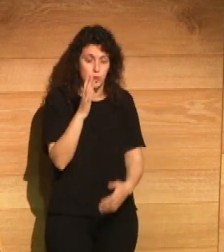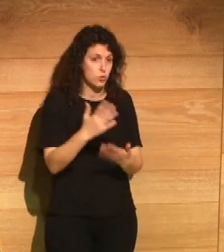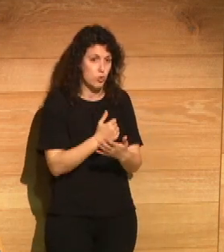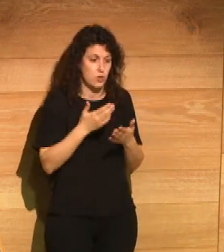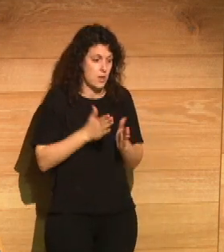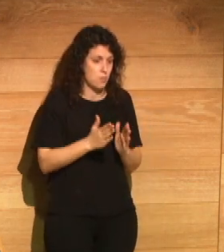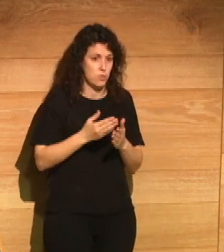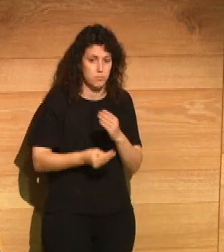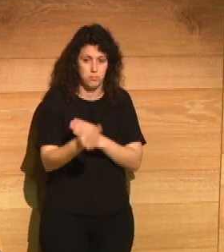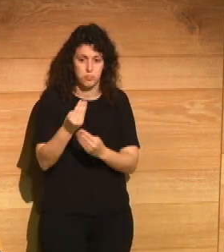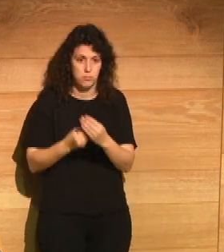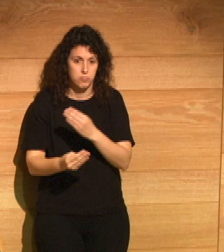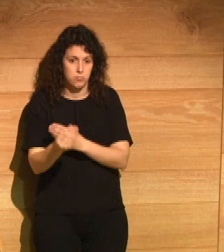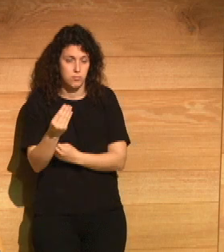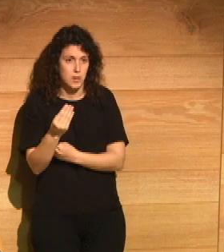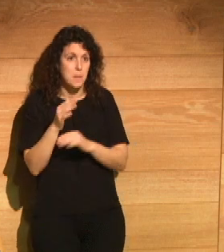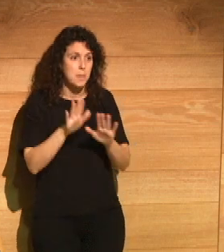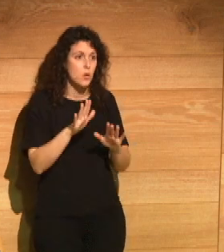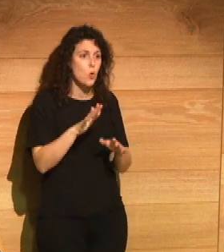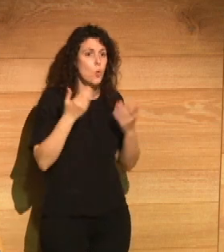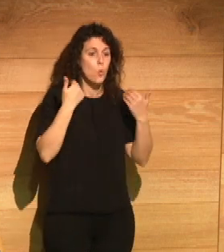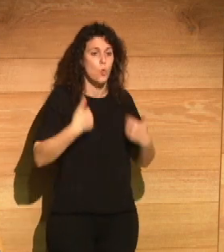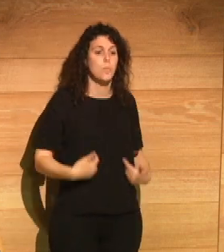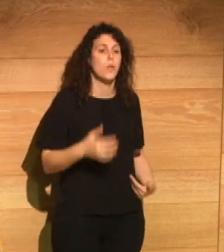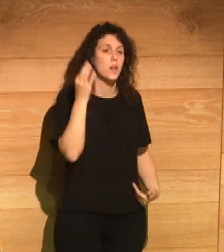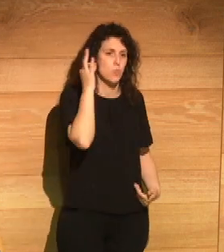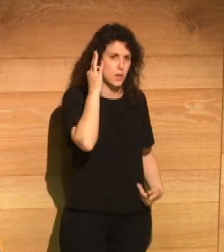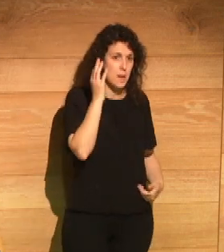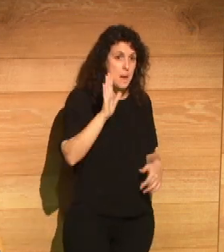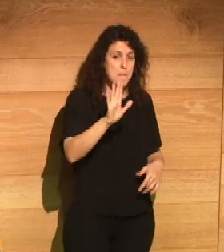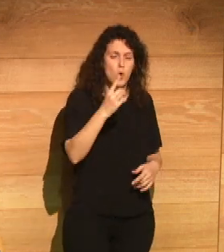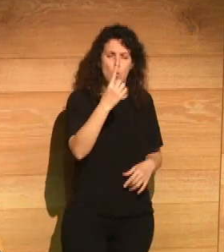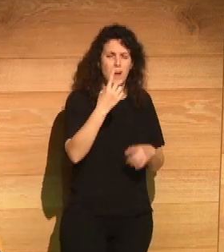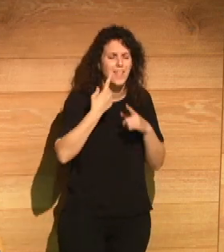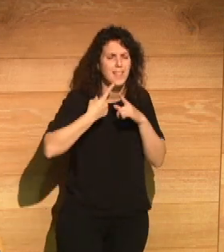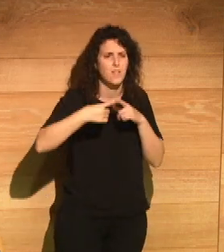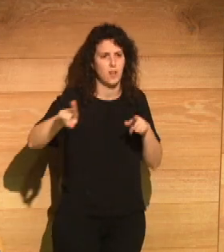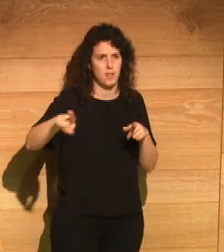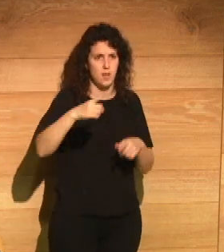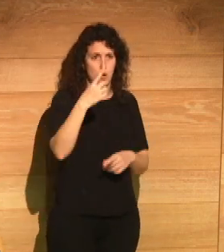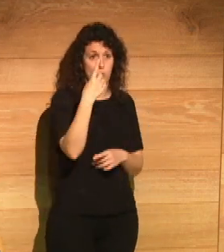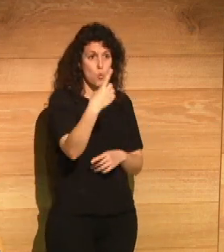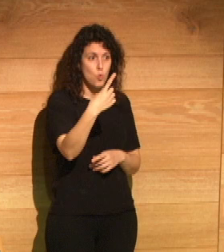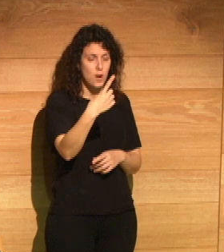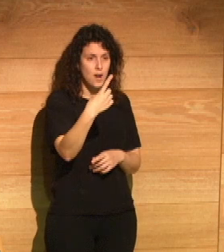bueno, ciertamente sí es sobre el cuerpo de las mujeres. Pero hay una diferencia